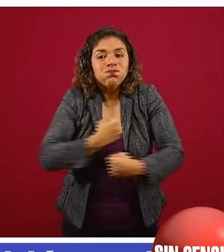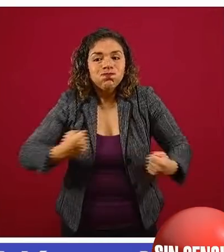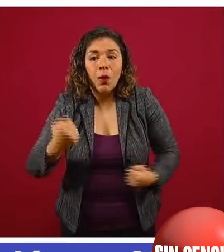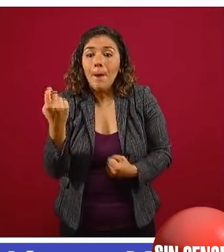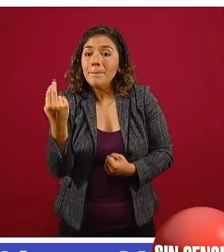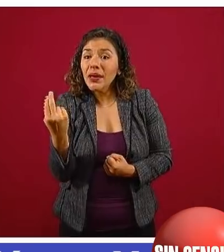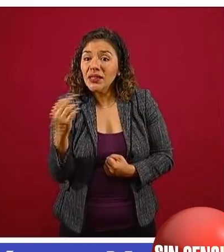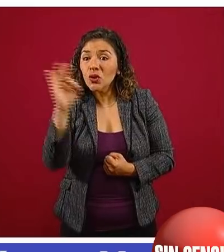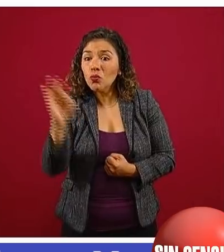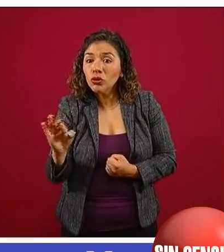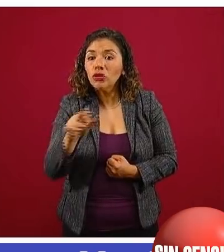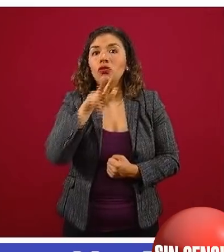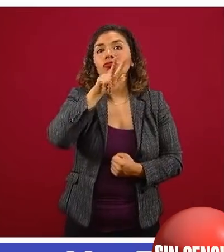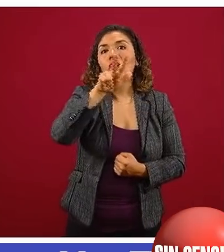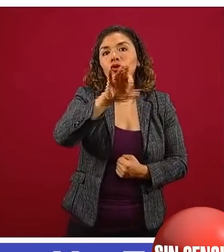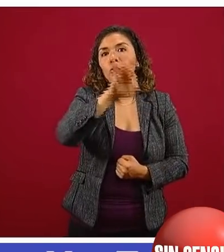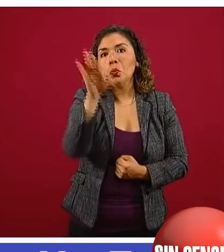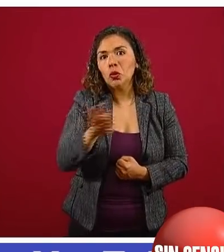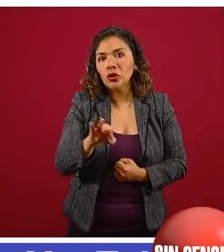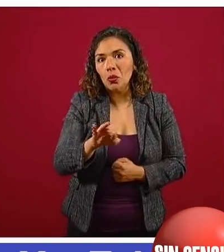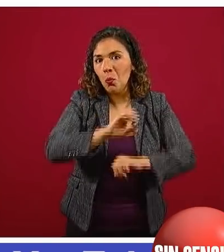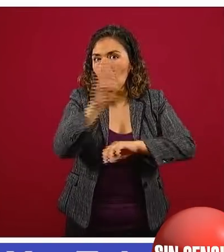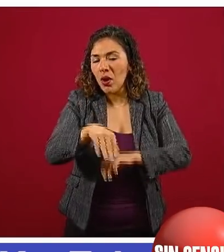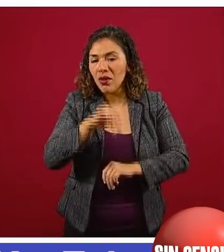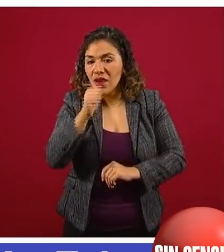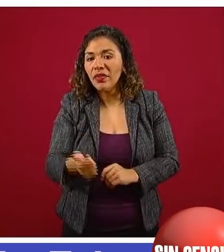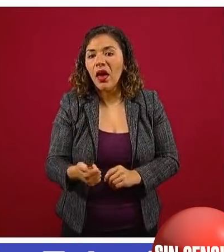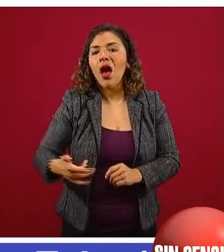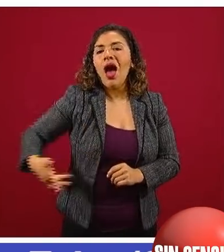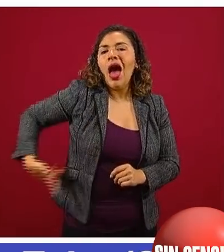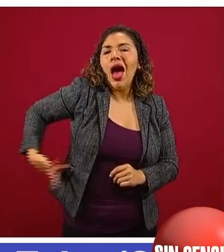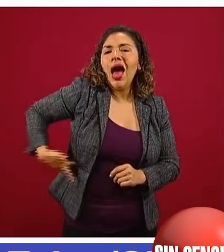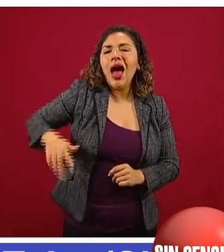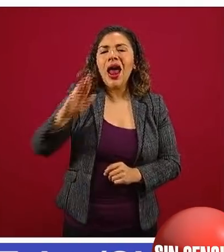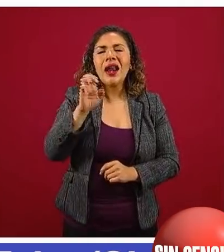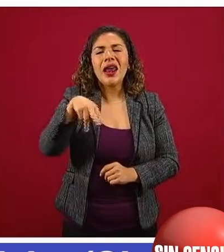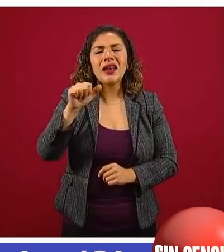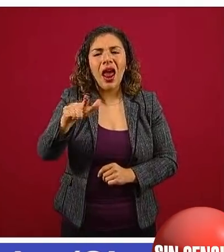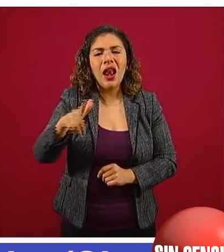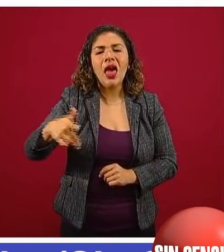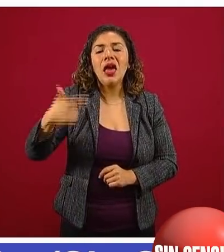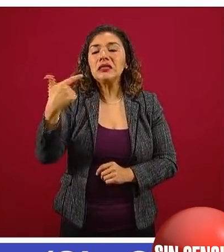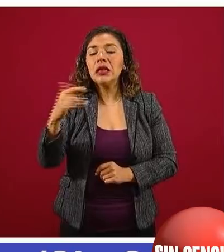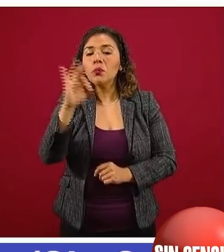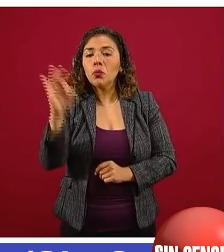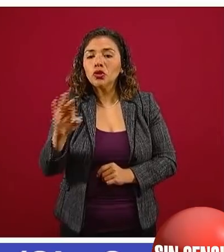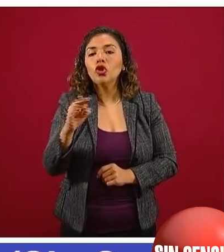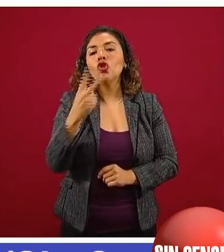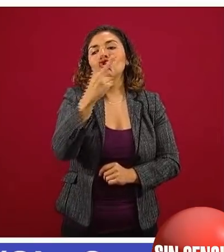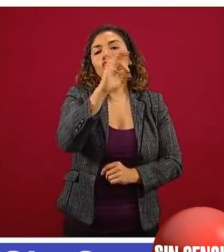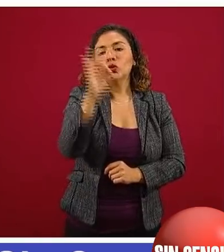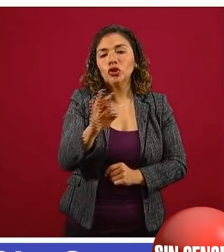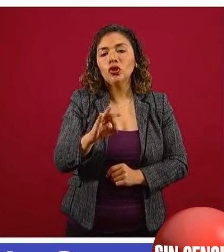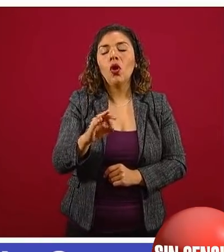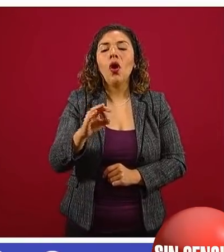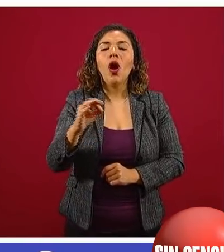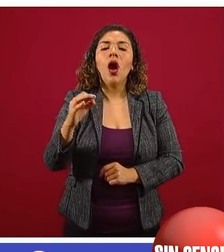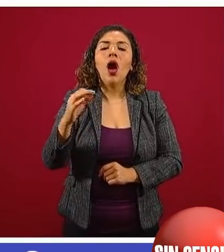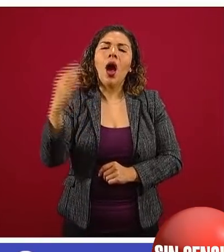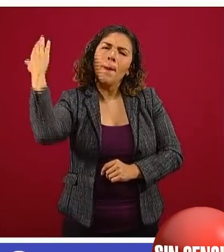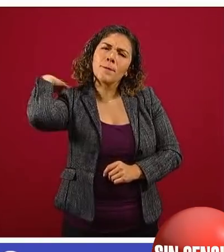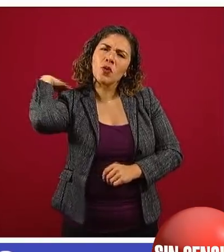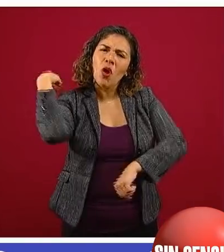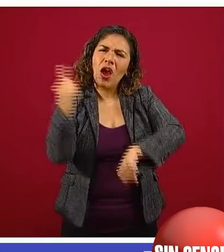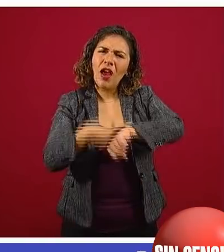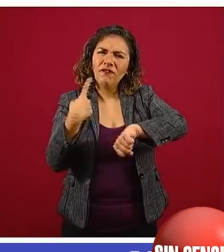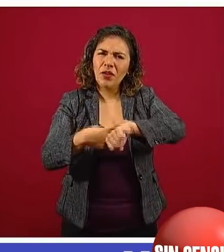obesidad, 25 contra 18%, enfermedad renal crónica, 7 contra 2%, enfermedad pulmonar obstructiva crónica,